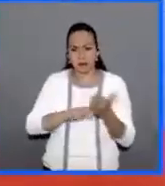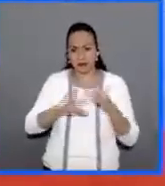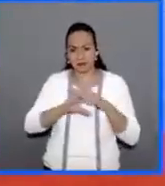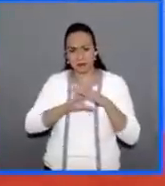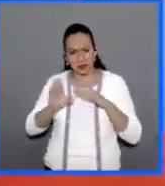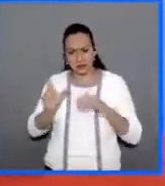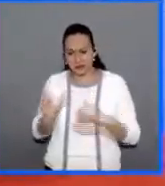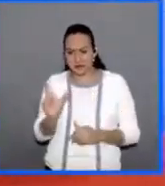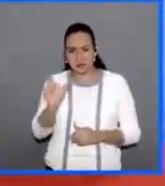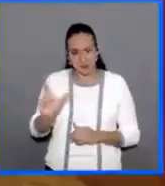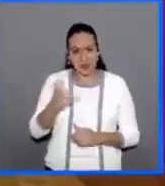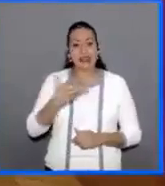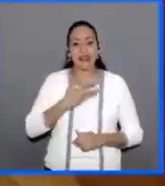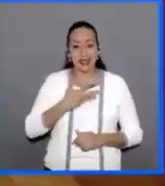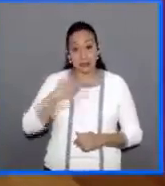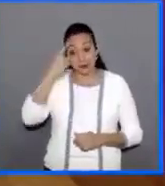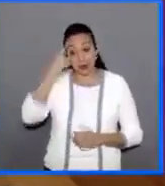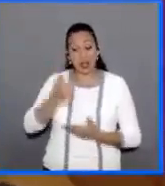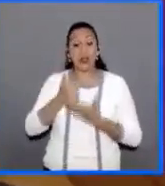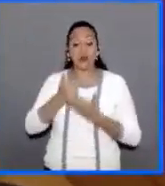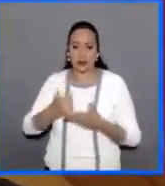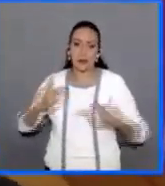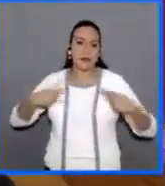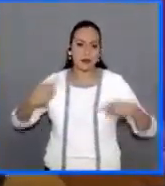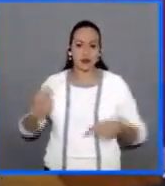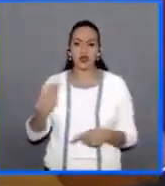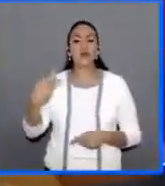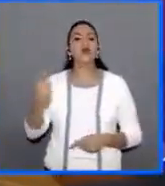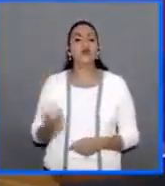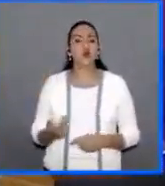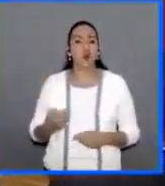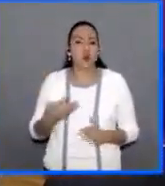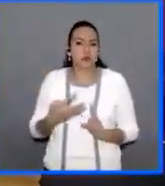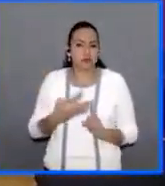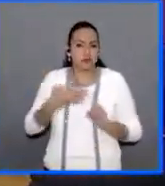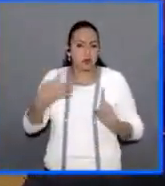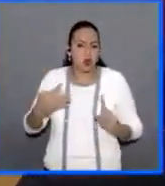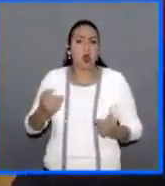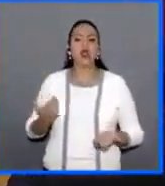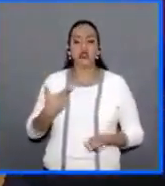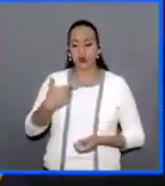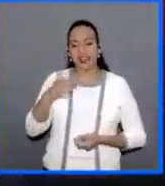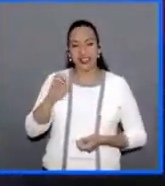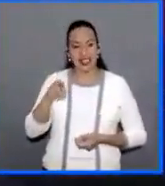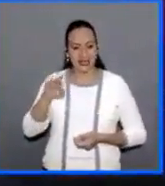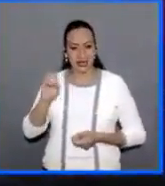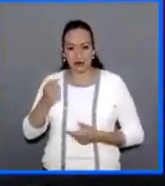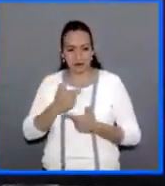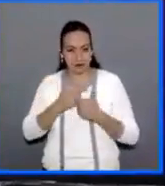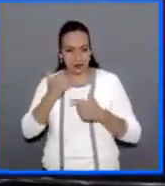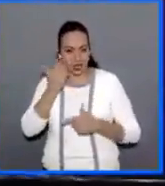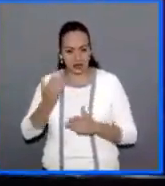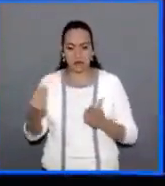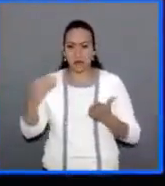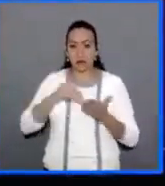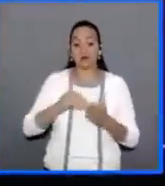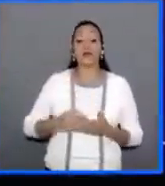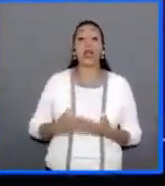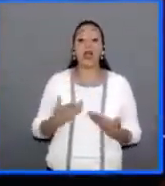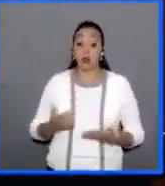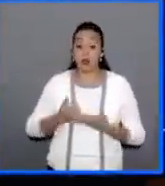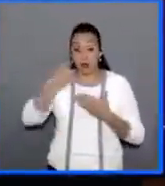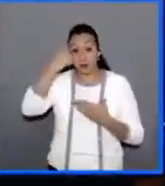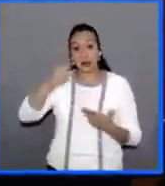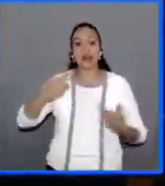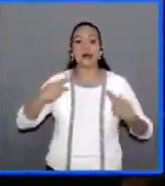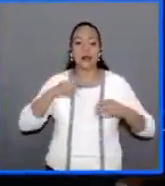de la identidad de género. Además, la primera sala condenó que la promovente no fuera tratada conforme a su identidad de